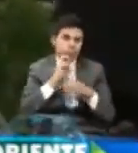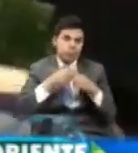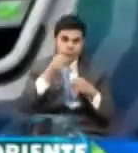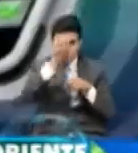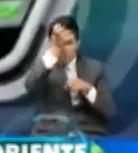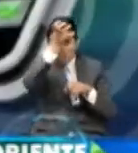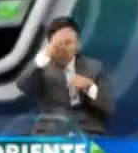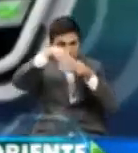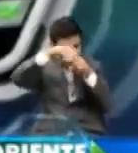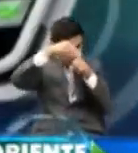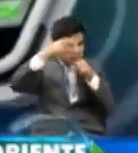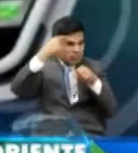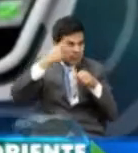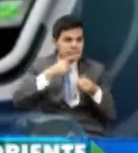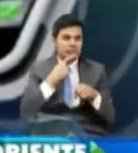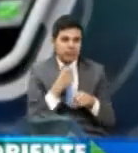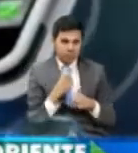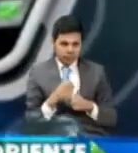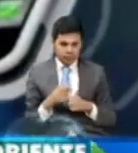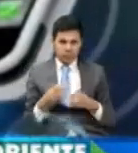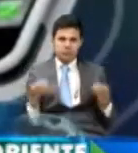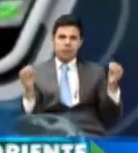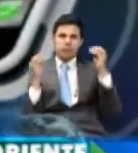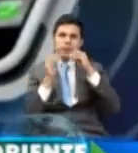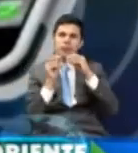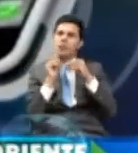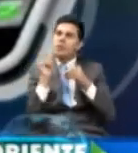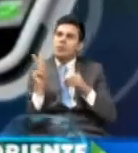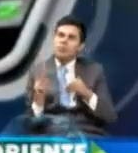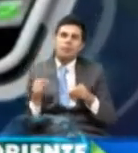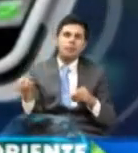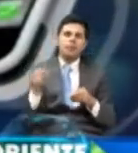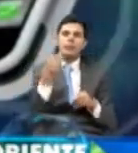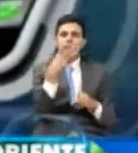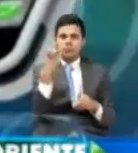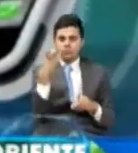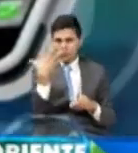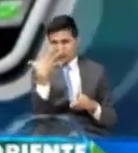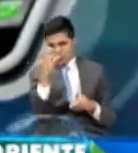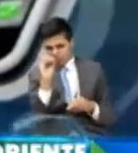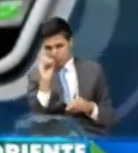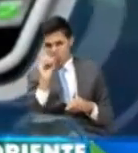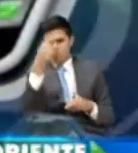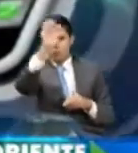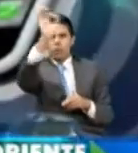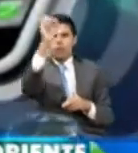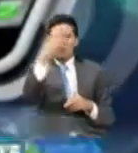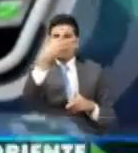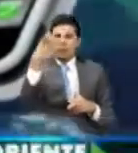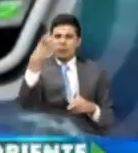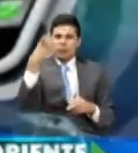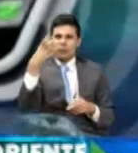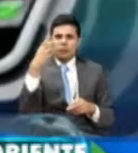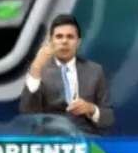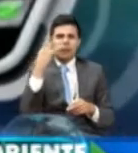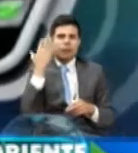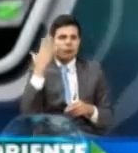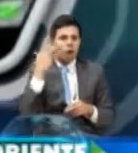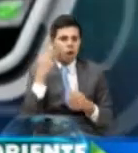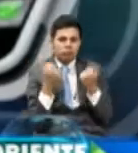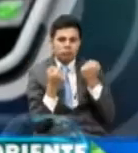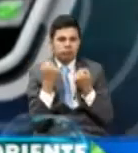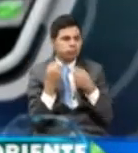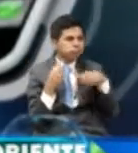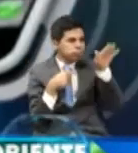carbón. Mientras por Venezuela están saliendo 350 o 300 mulas diarias de carbón diariamente